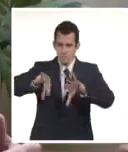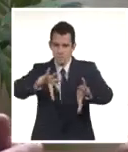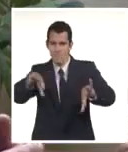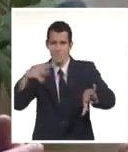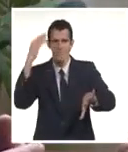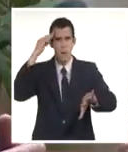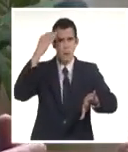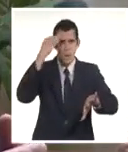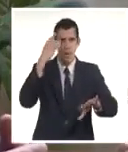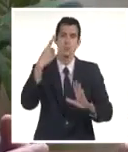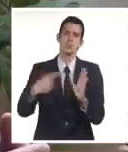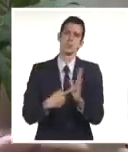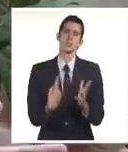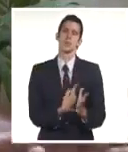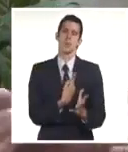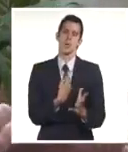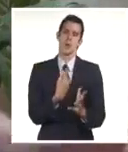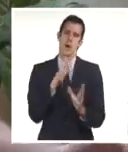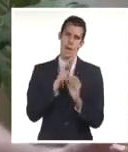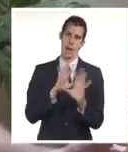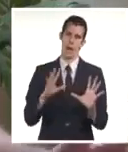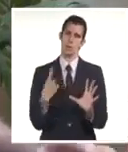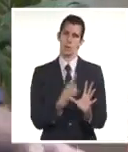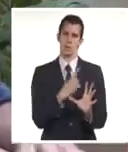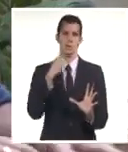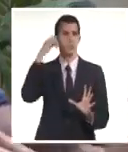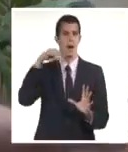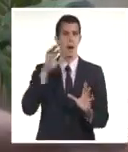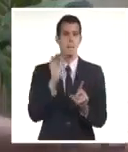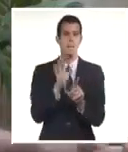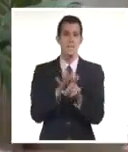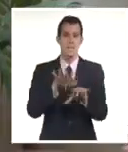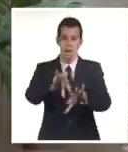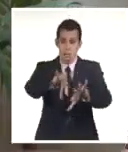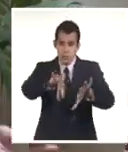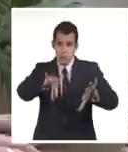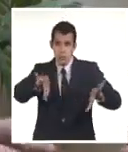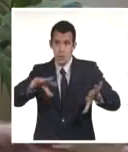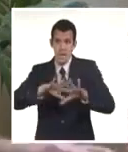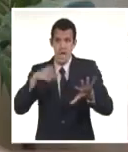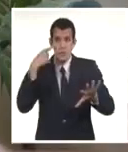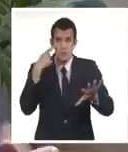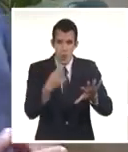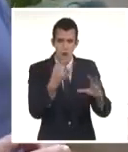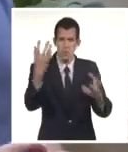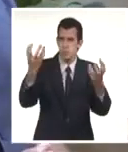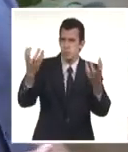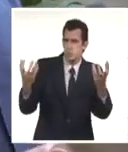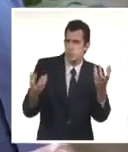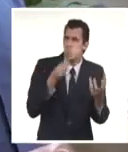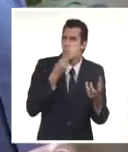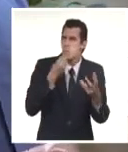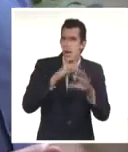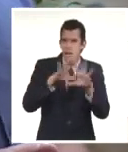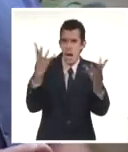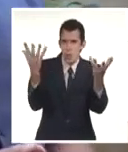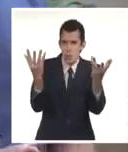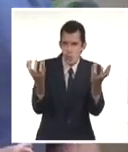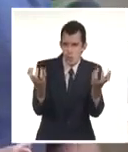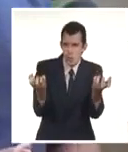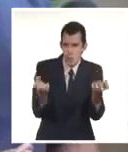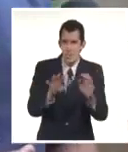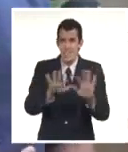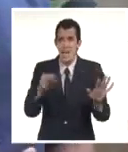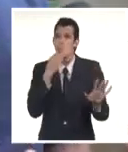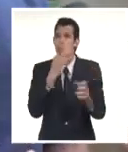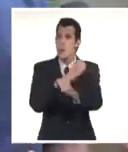escombros, porque ahora se entran los lugares más complicados después que se han extinguido todos los incendios, todas las posibles causas que pudieran